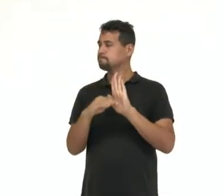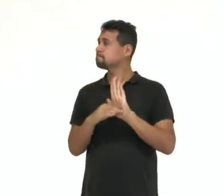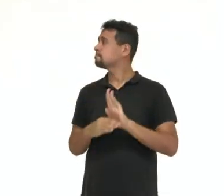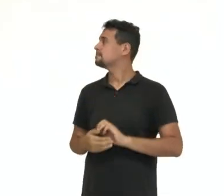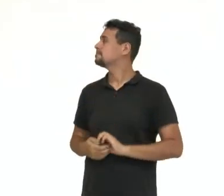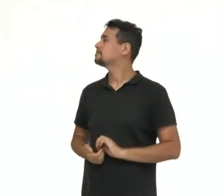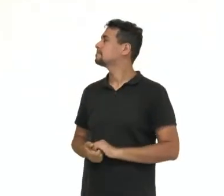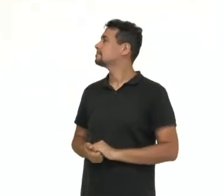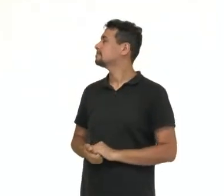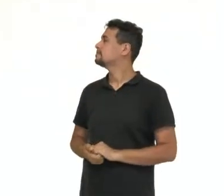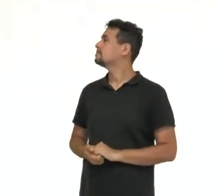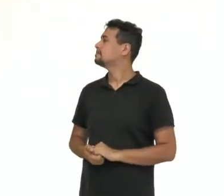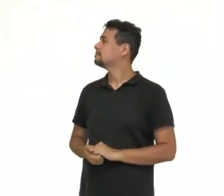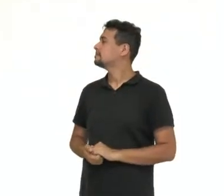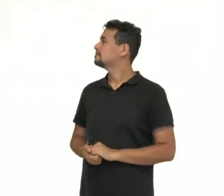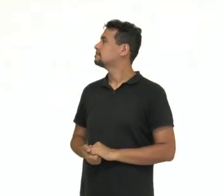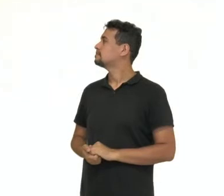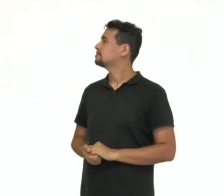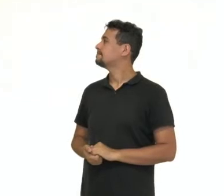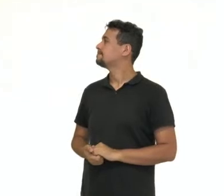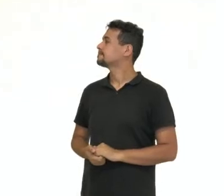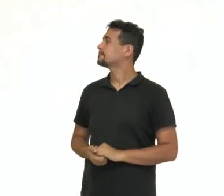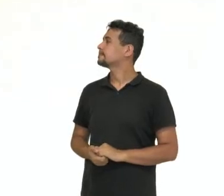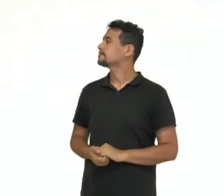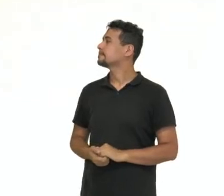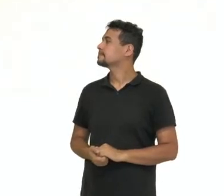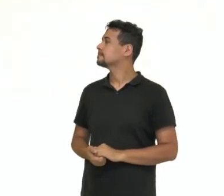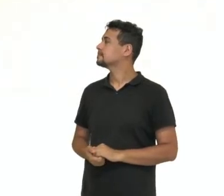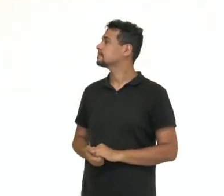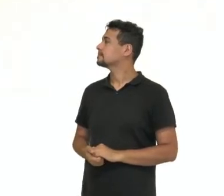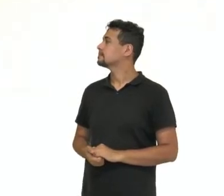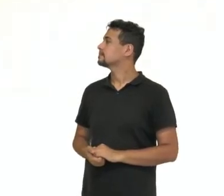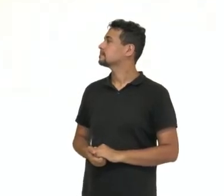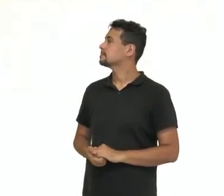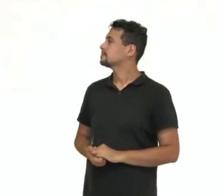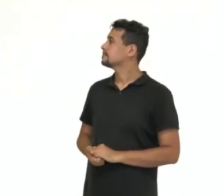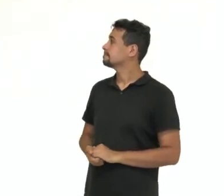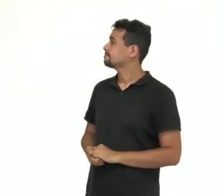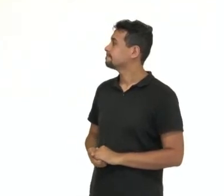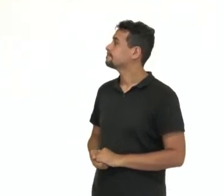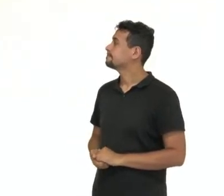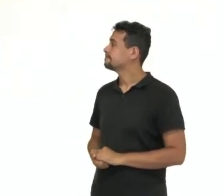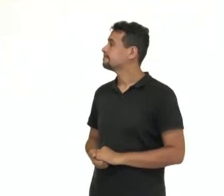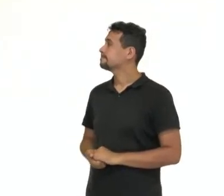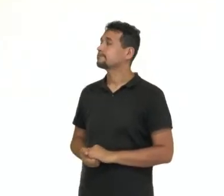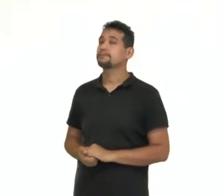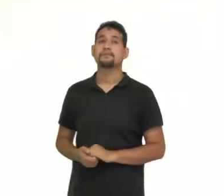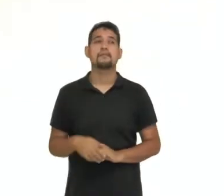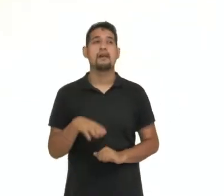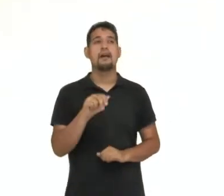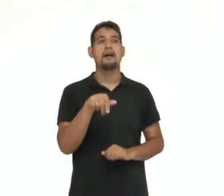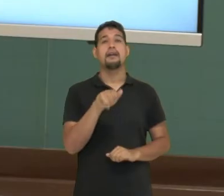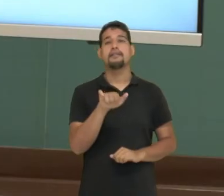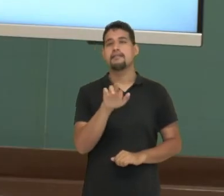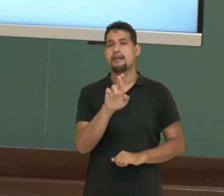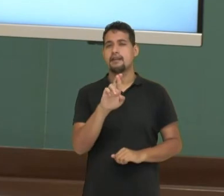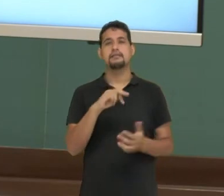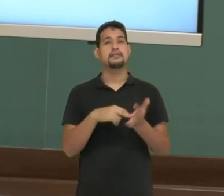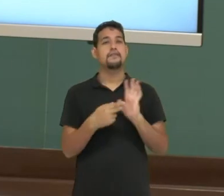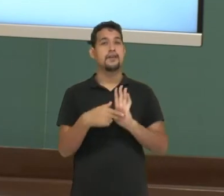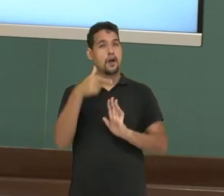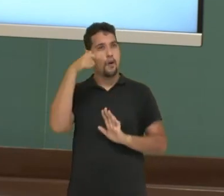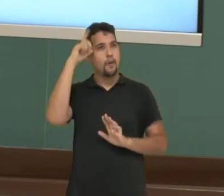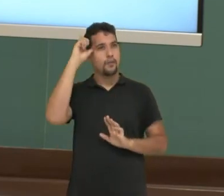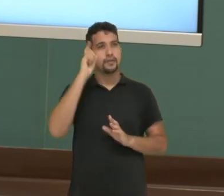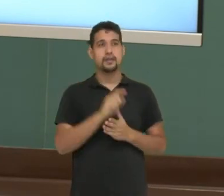verano pasado, el invierno pasado, semana pasada, ayer, que é ontem, anoche, que é ontem